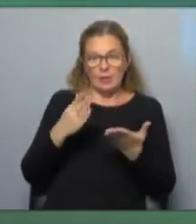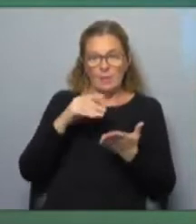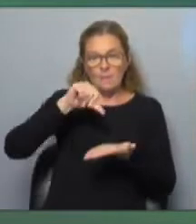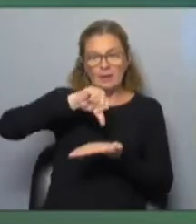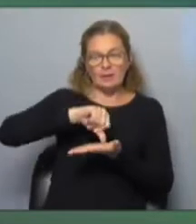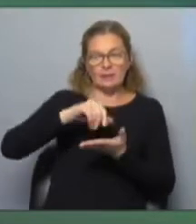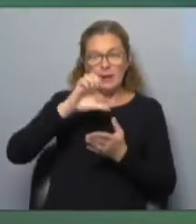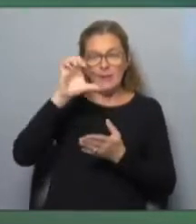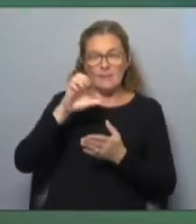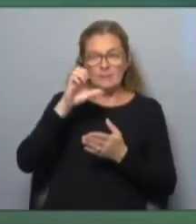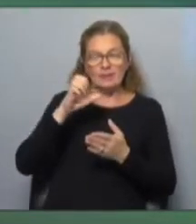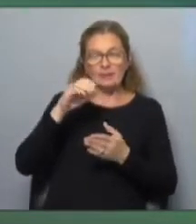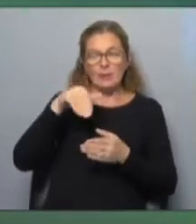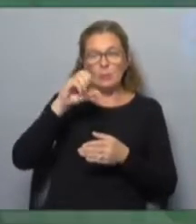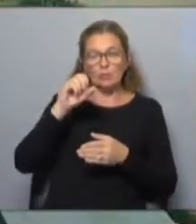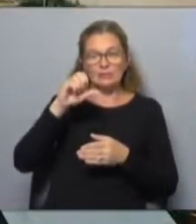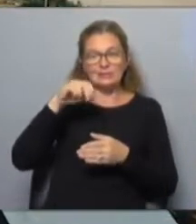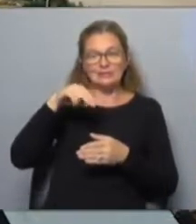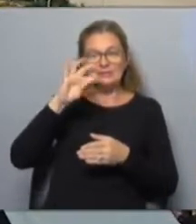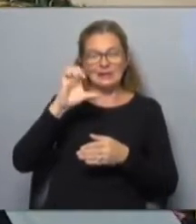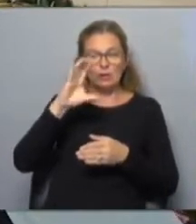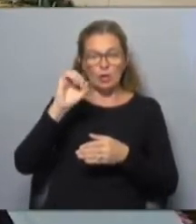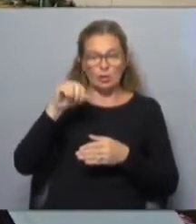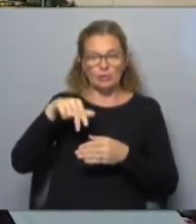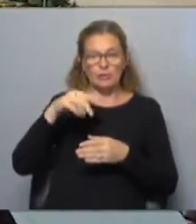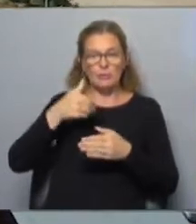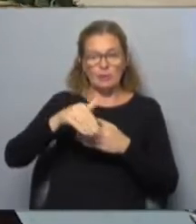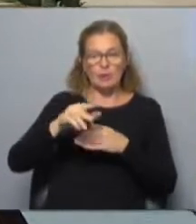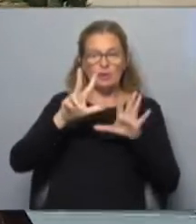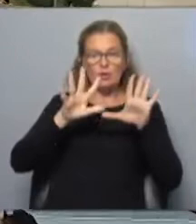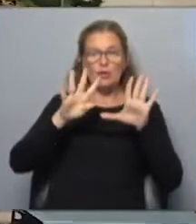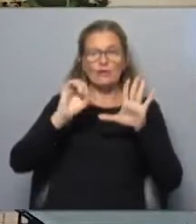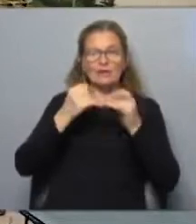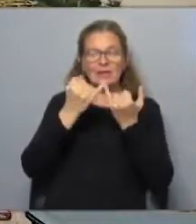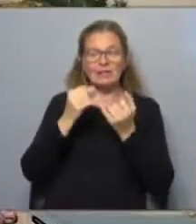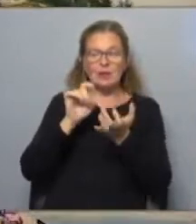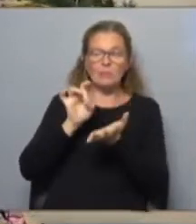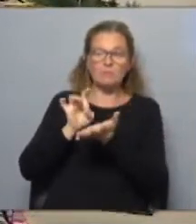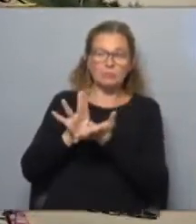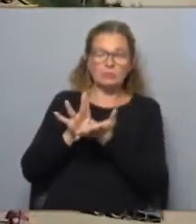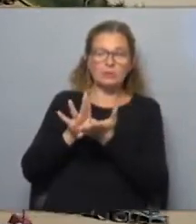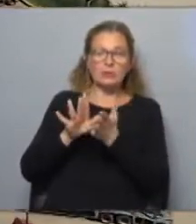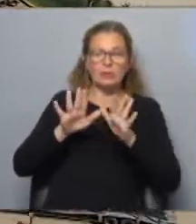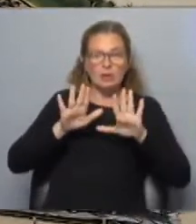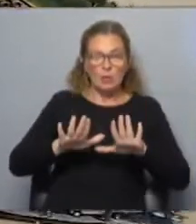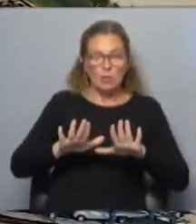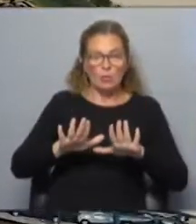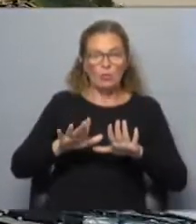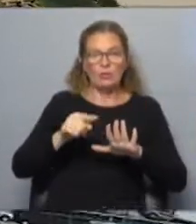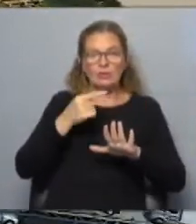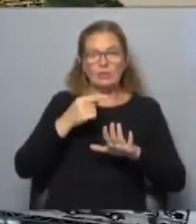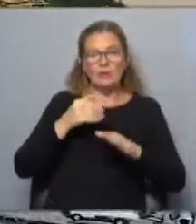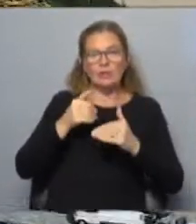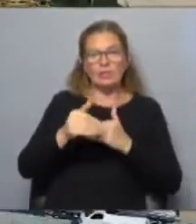Montecón informó al Ministerio de Transporte que postergará por 90 días los despidos anunciados y los seguros de paro según